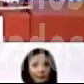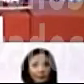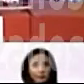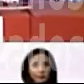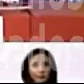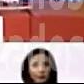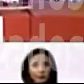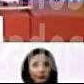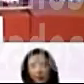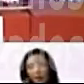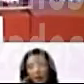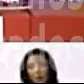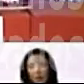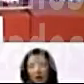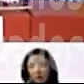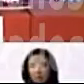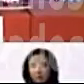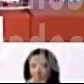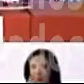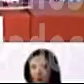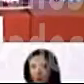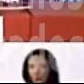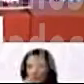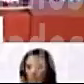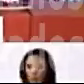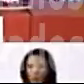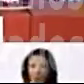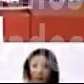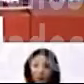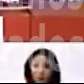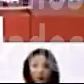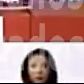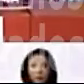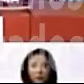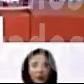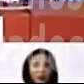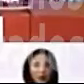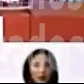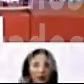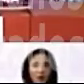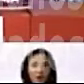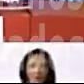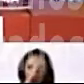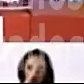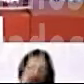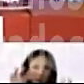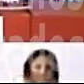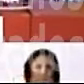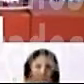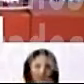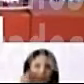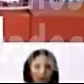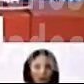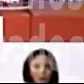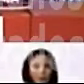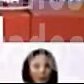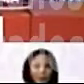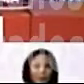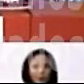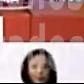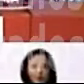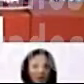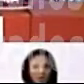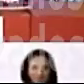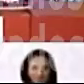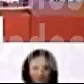está ahí expectante. Hay cosas que no harían imposible frenar al